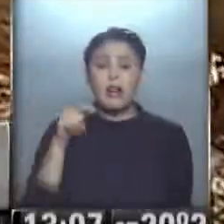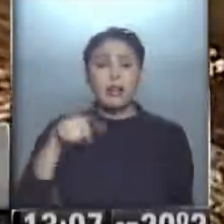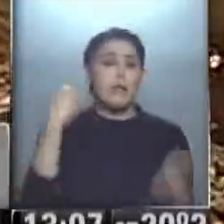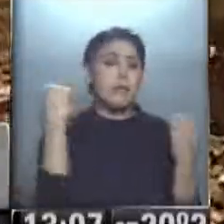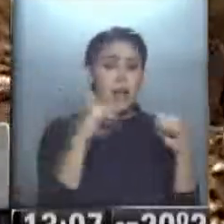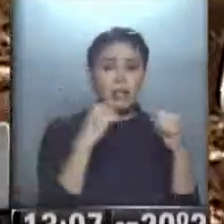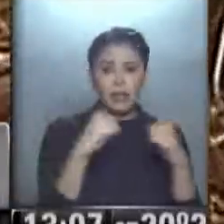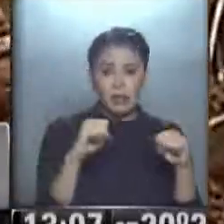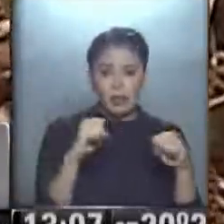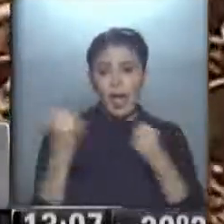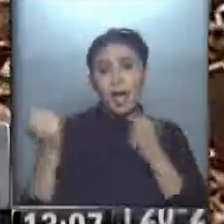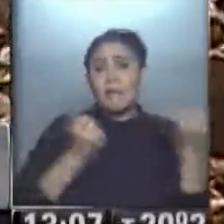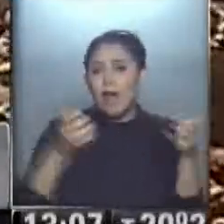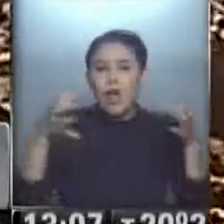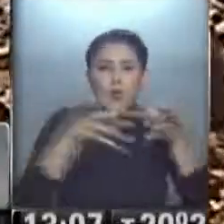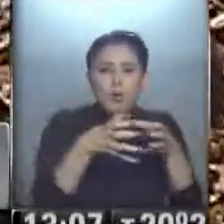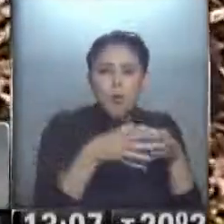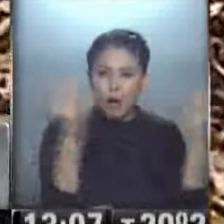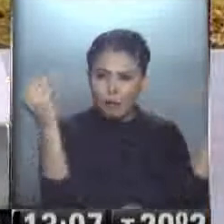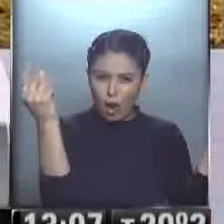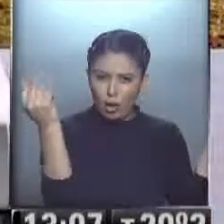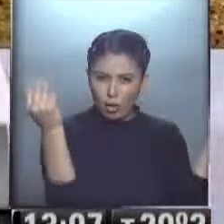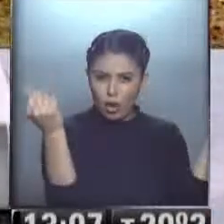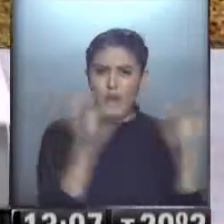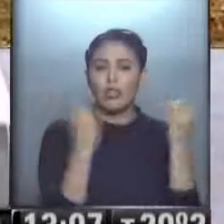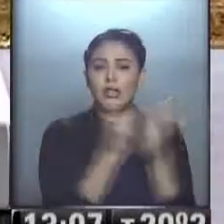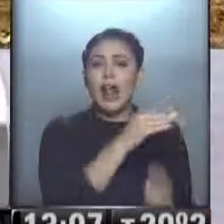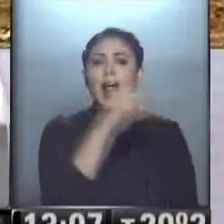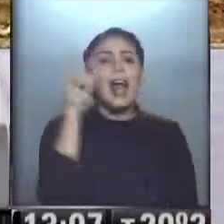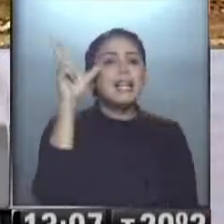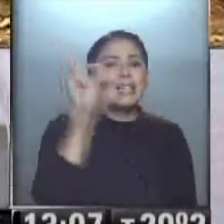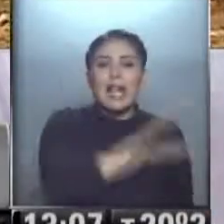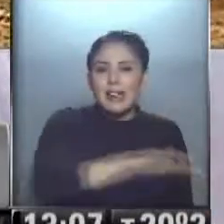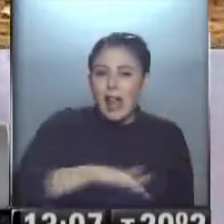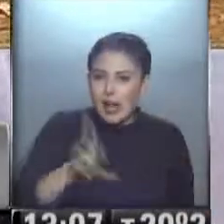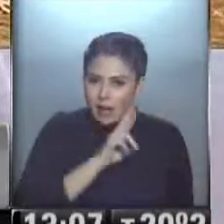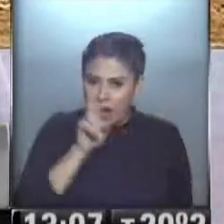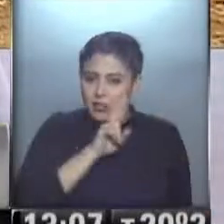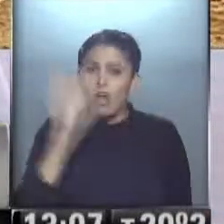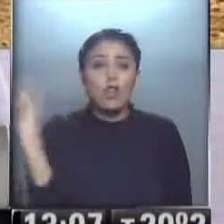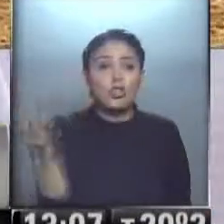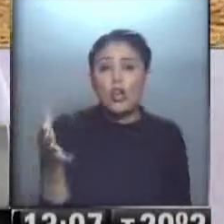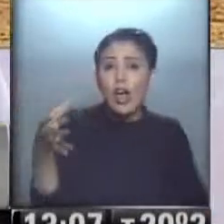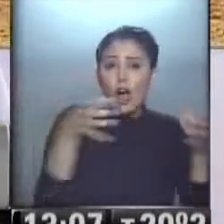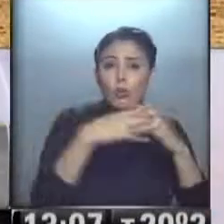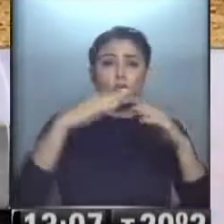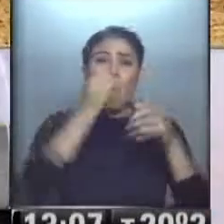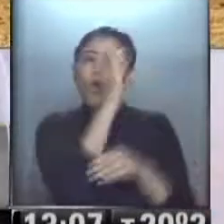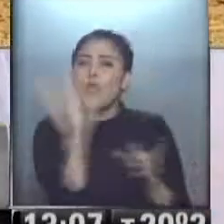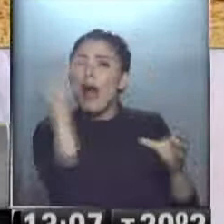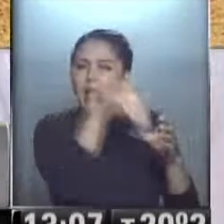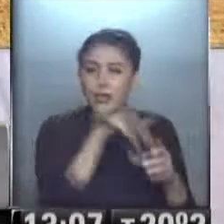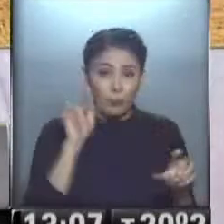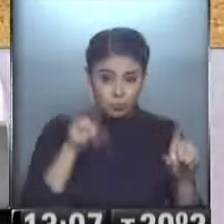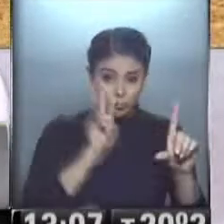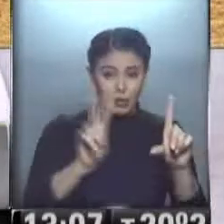practicando danza con este grupo folclórico de 30 niñas. Estaban dentro de este club que ustedes ven que quedó totalmente en